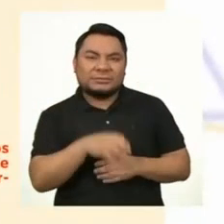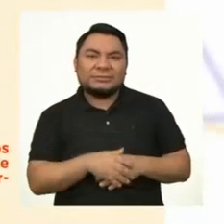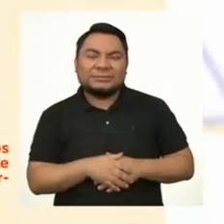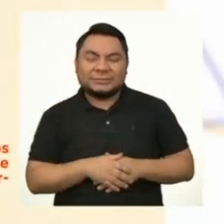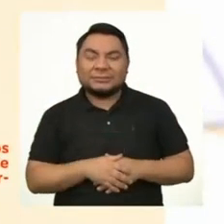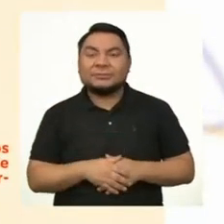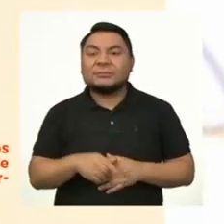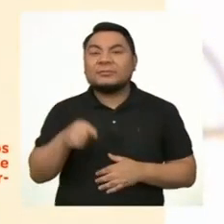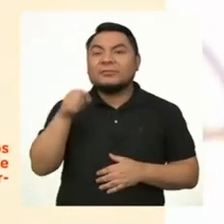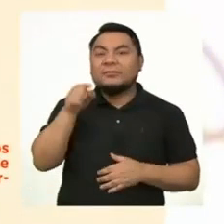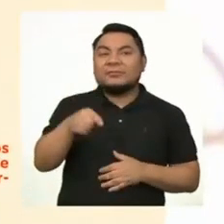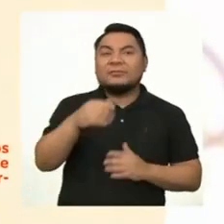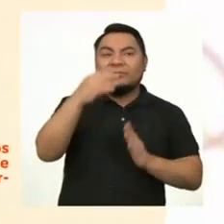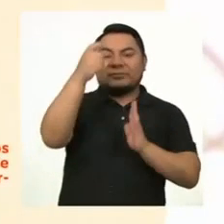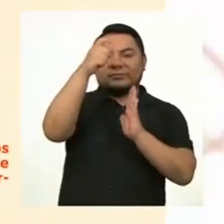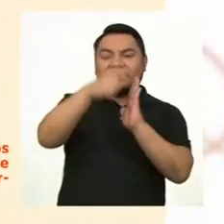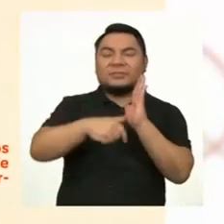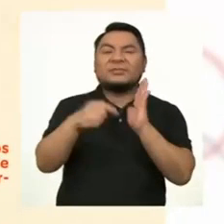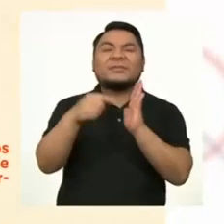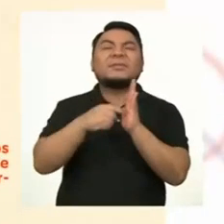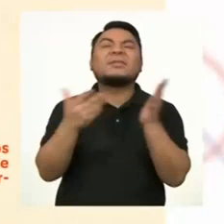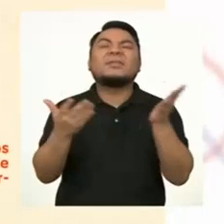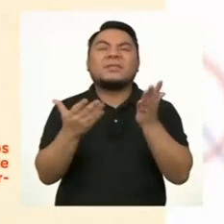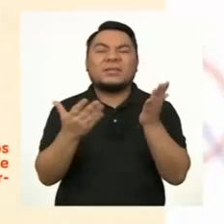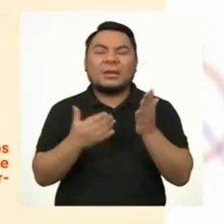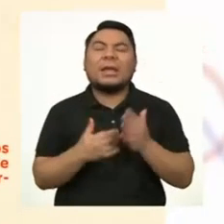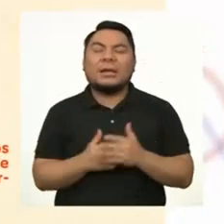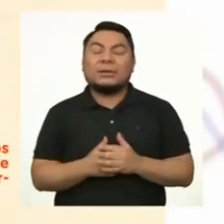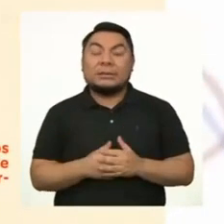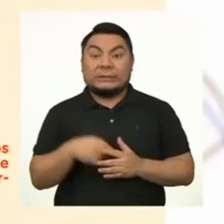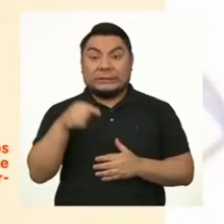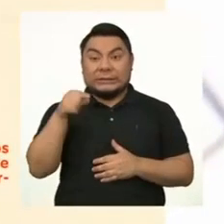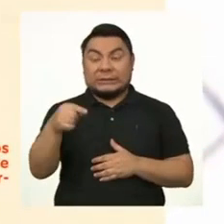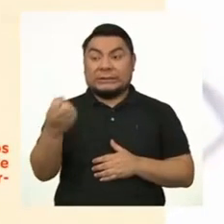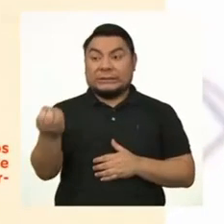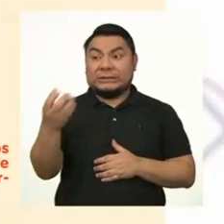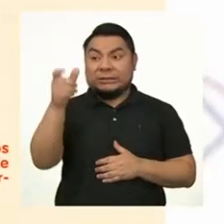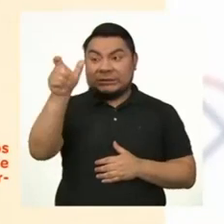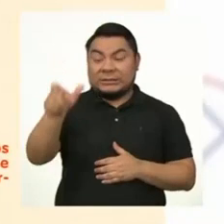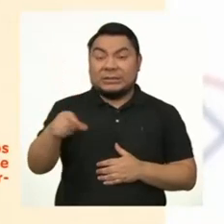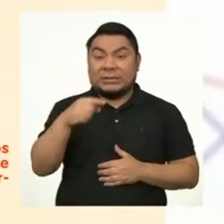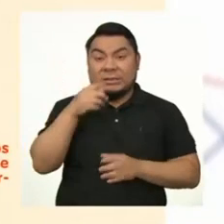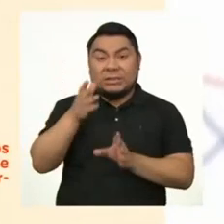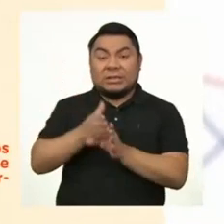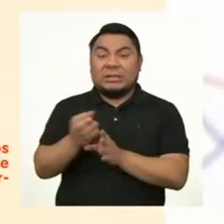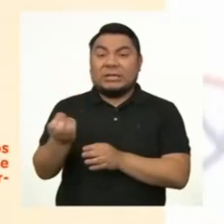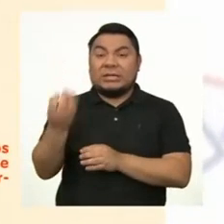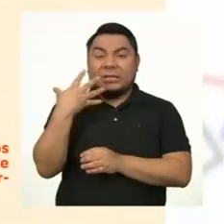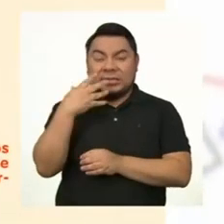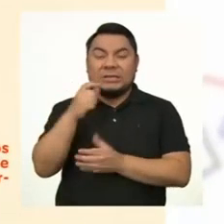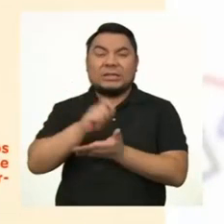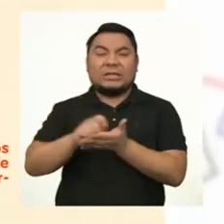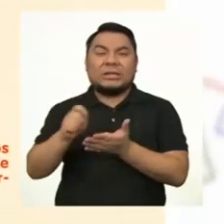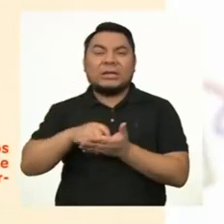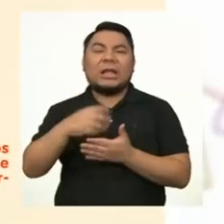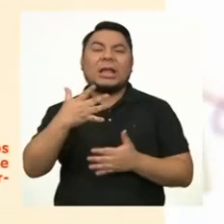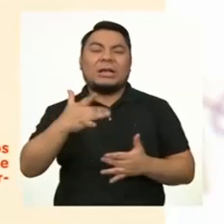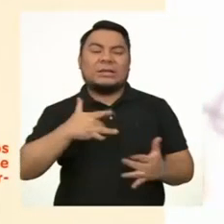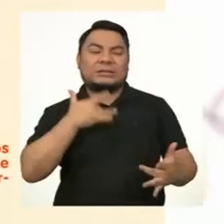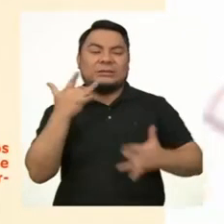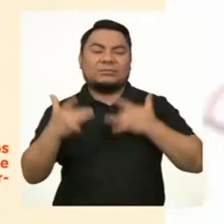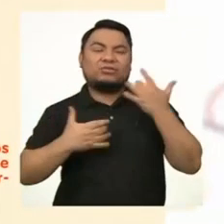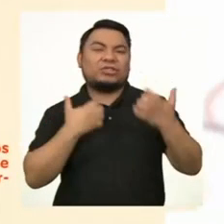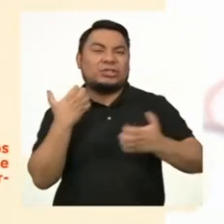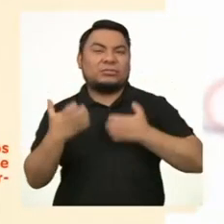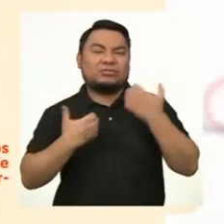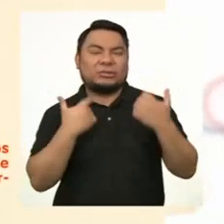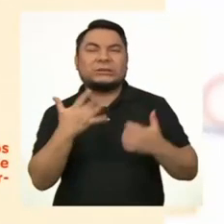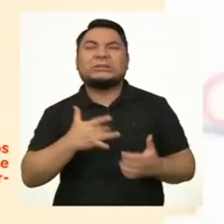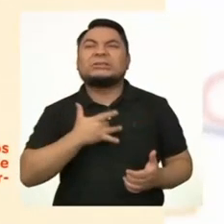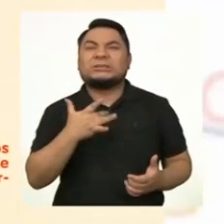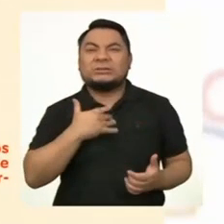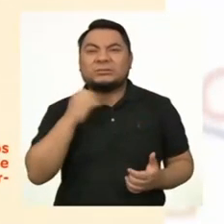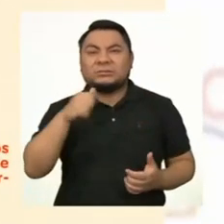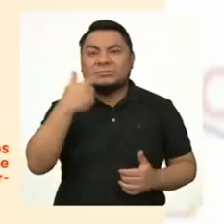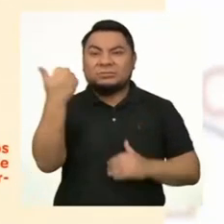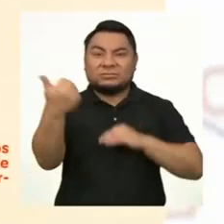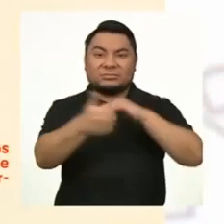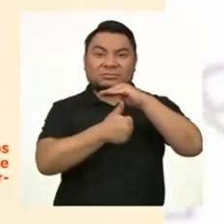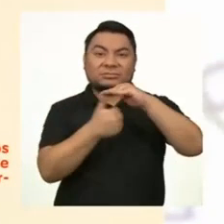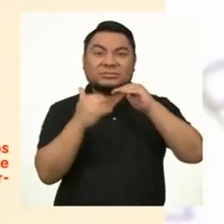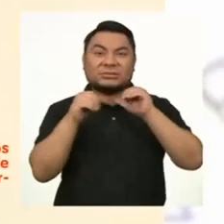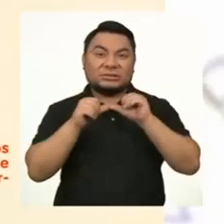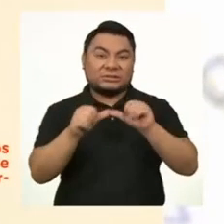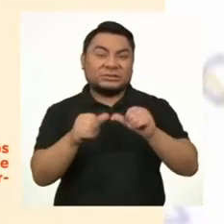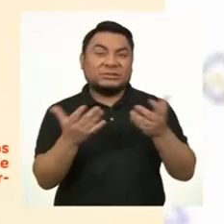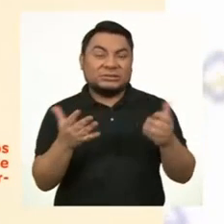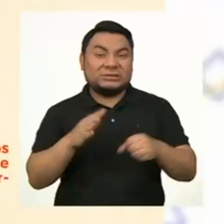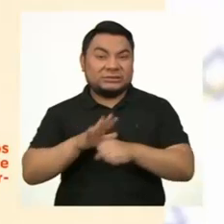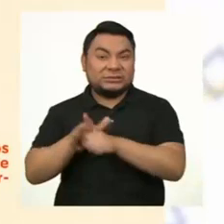¿De qué trata el párrafo? A ver, la autora menciona las emociones que hemos experimentado a causa del aislamiento que ha implicado esta